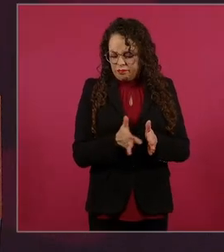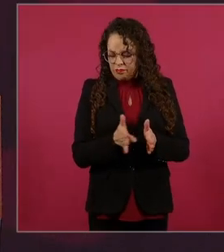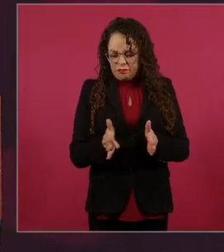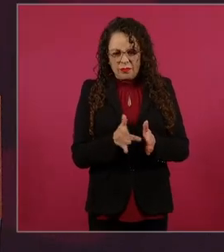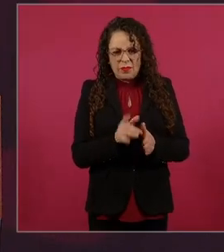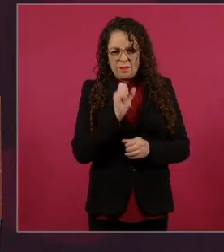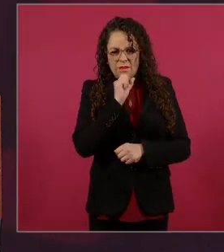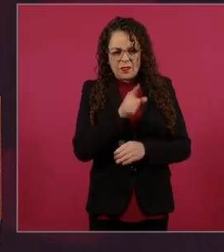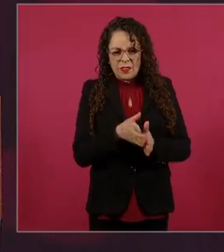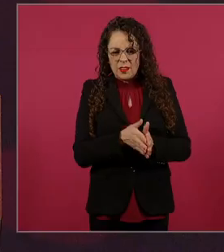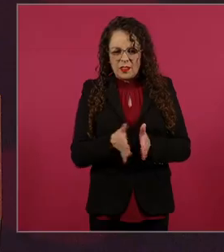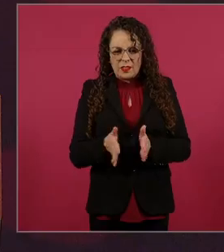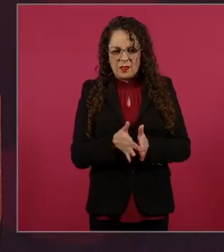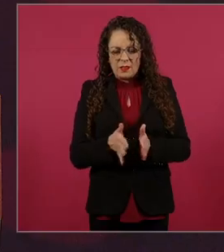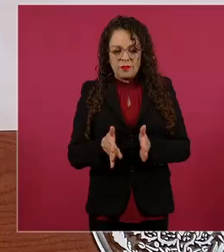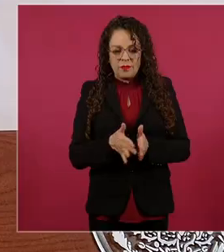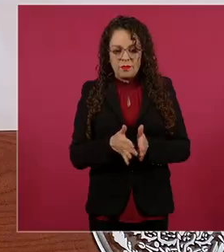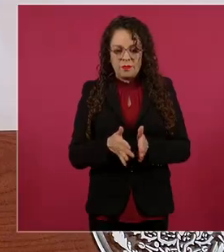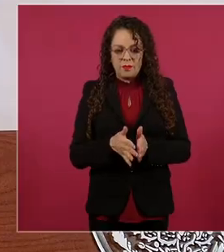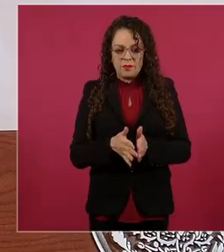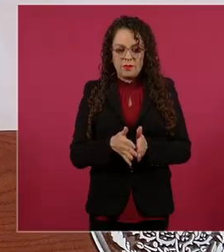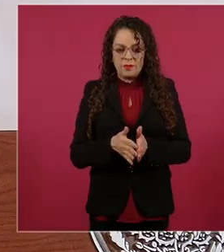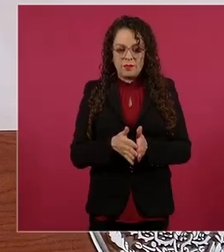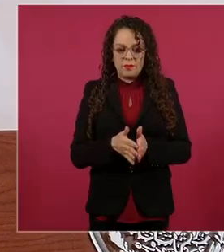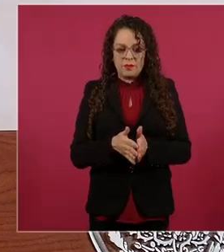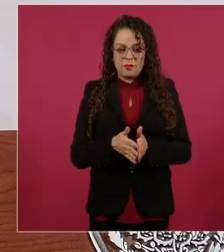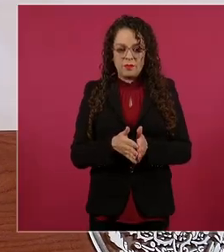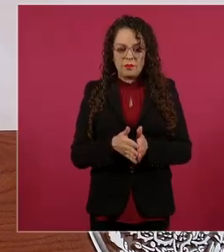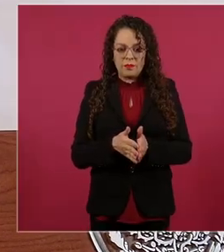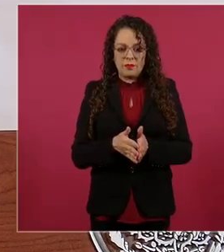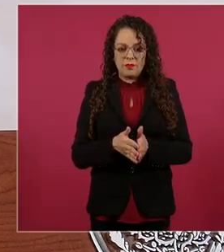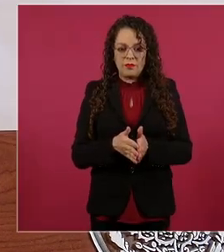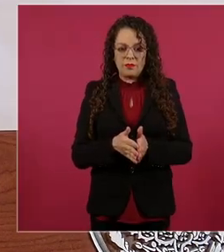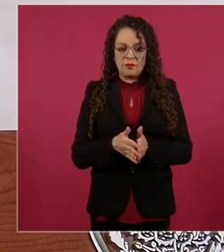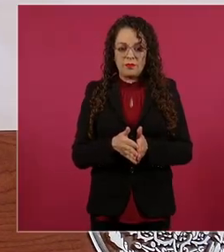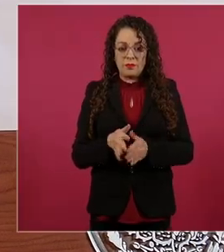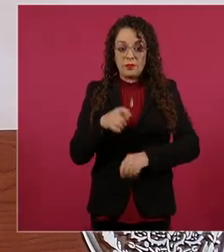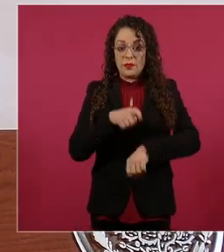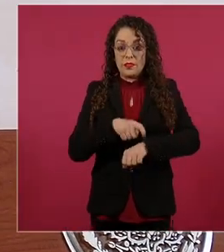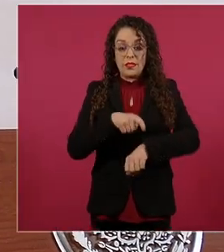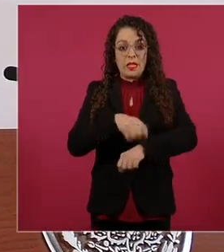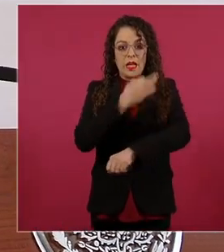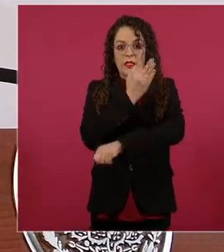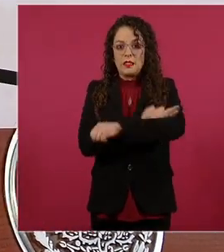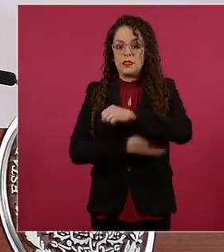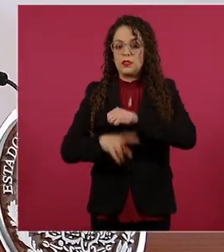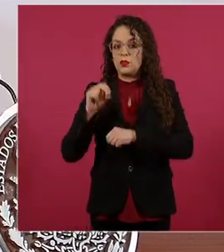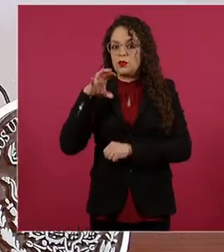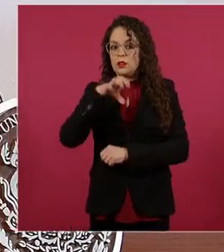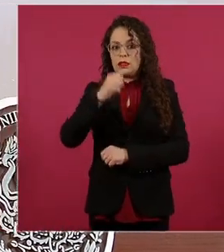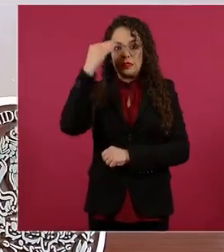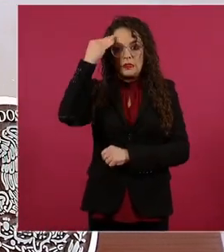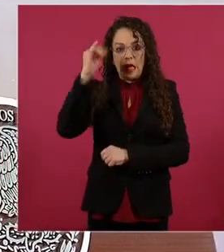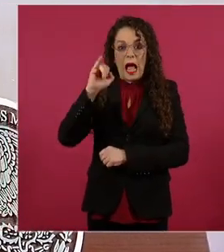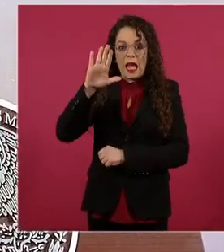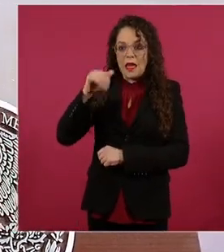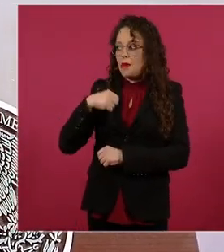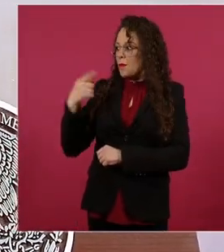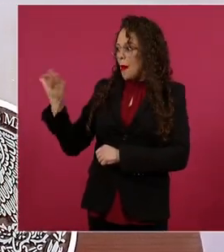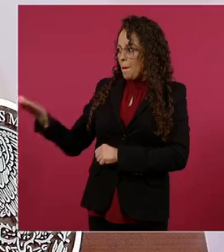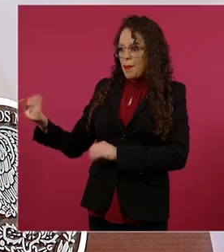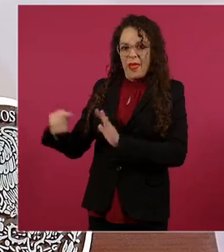a ver si encuentras también no ya no nos va dar tiempo es tardísimo pero es